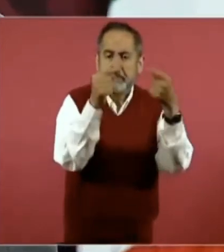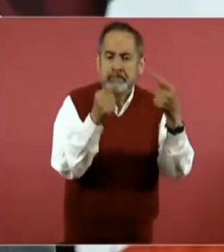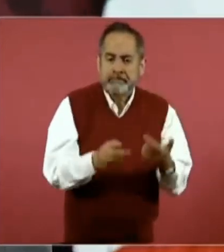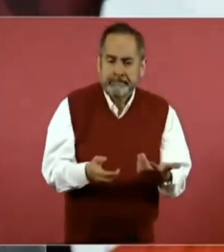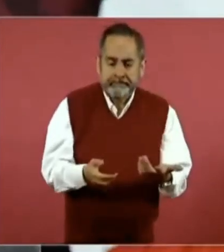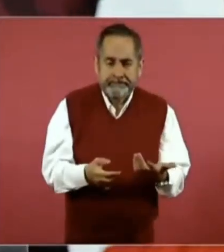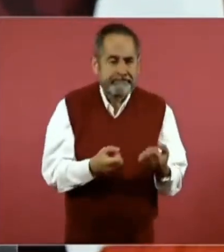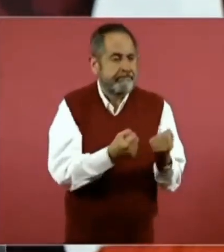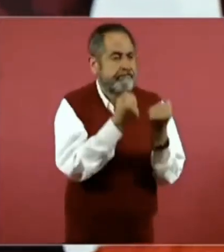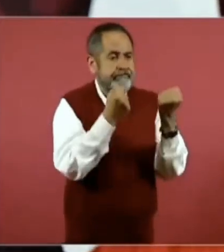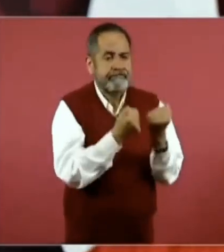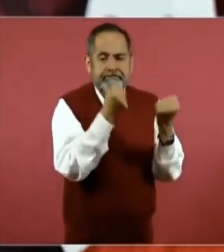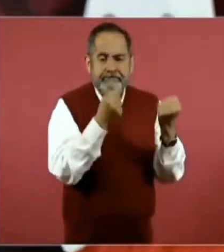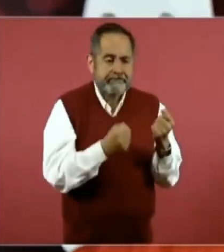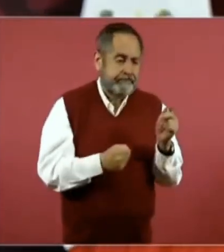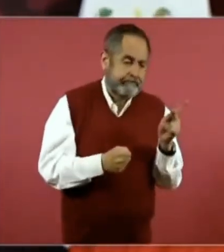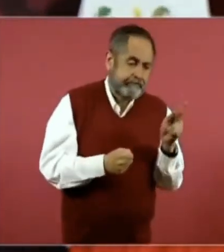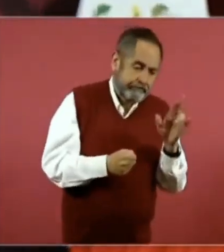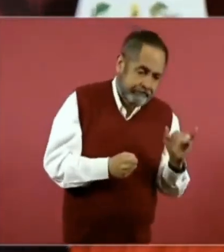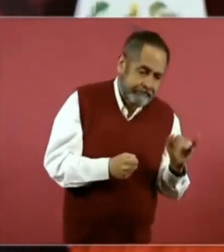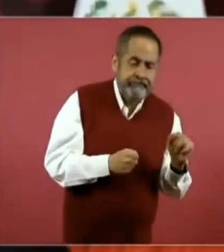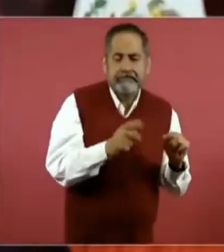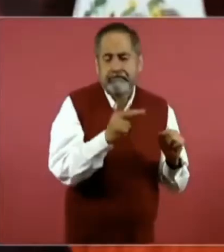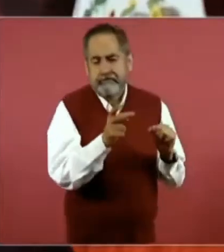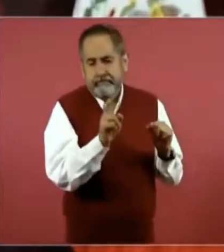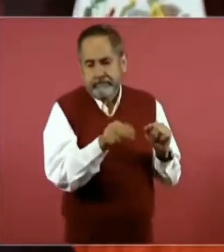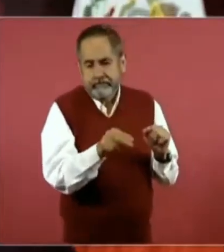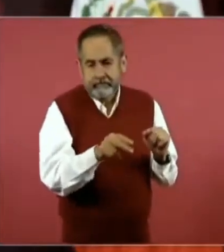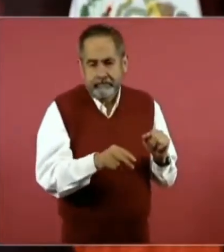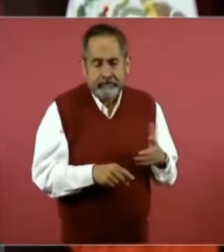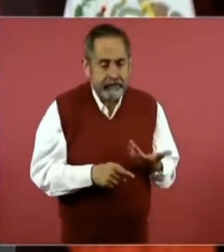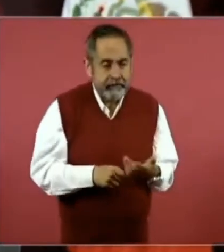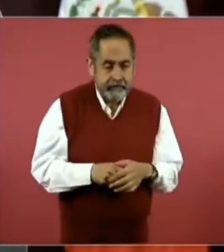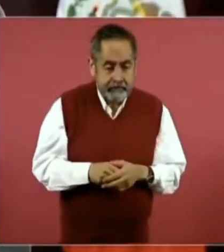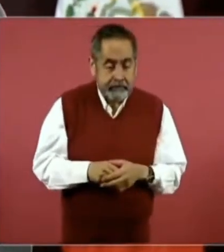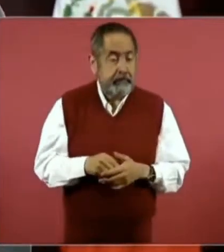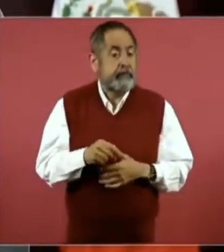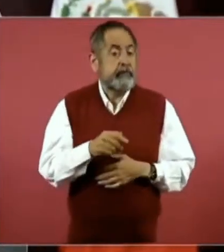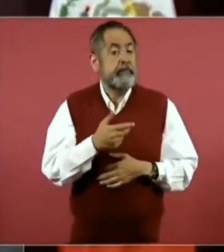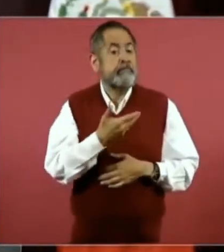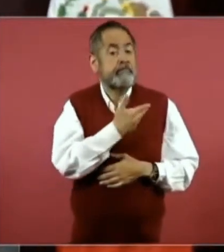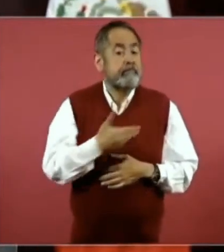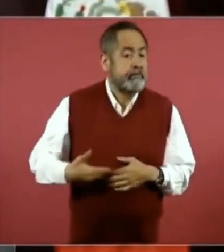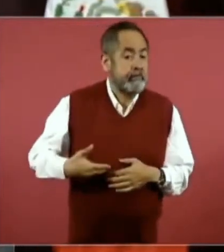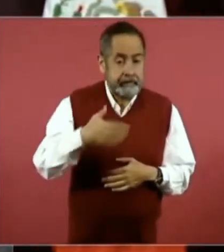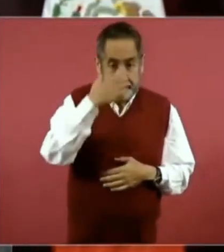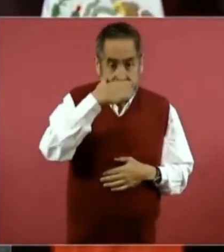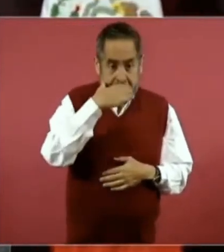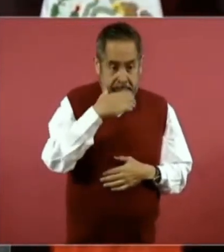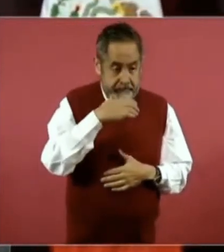Que surge un año después de la expropiación petrolera